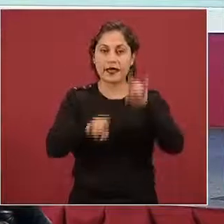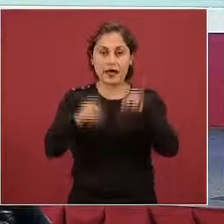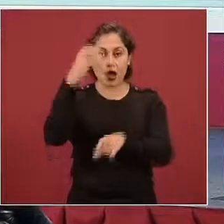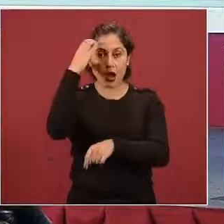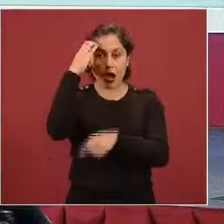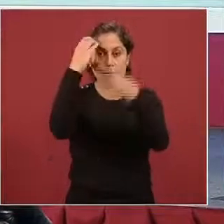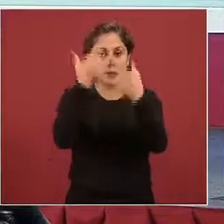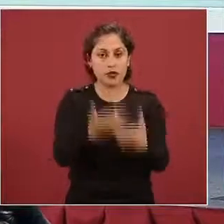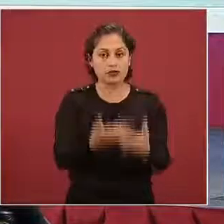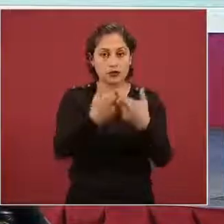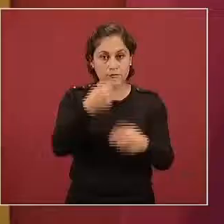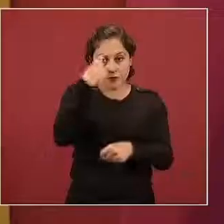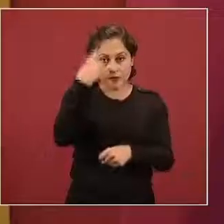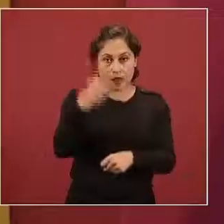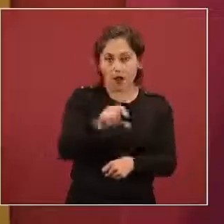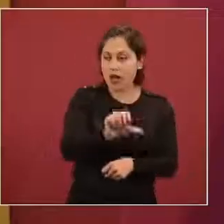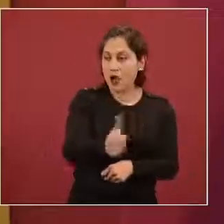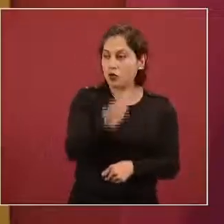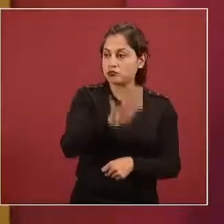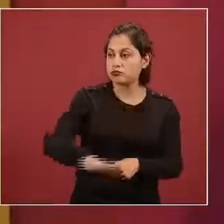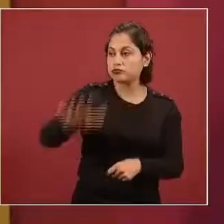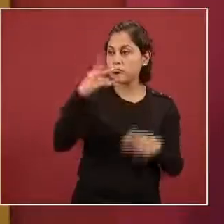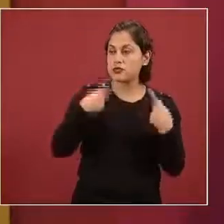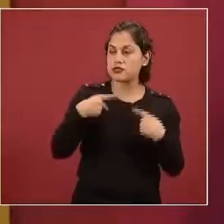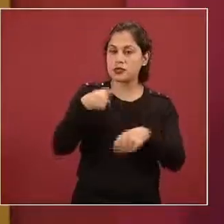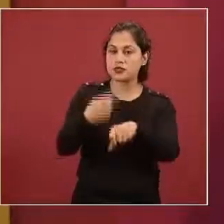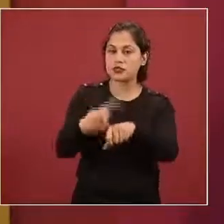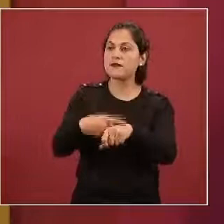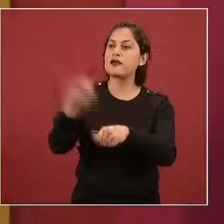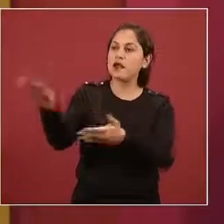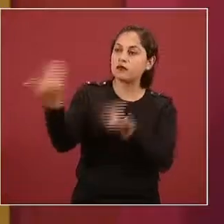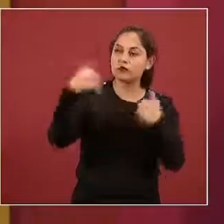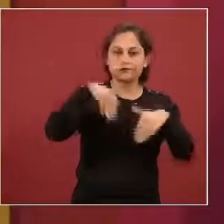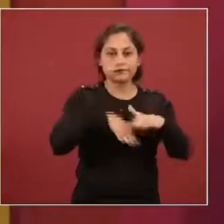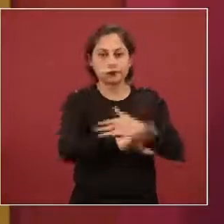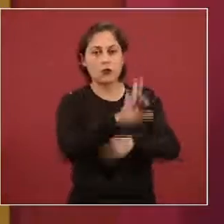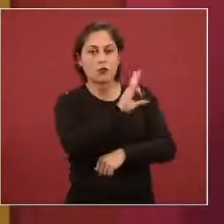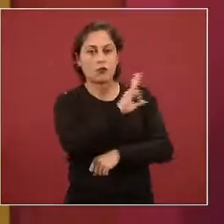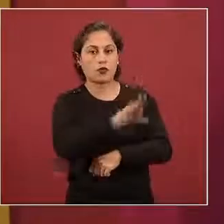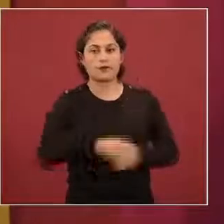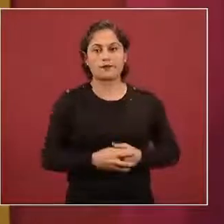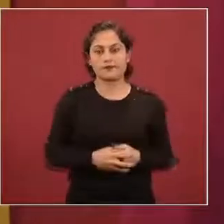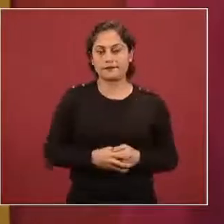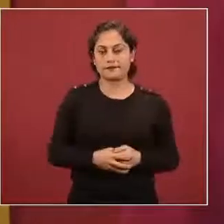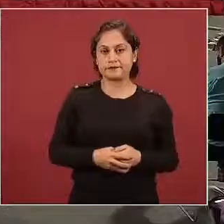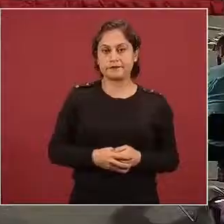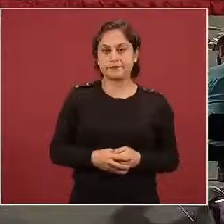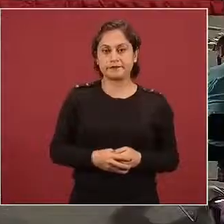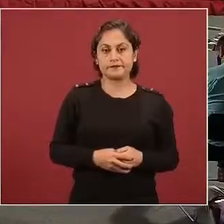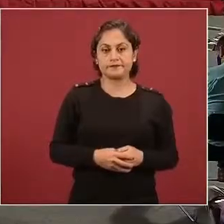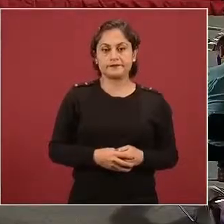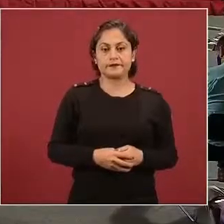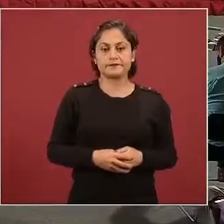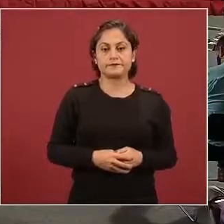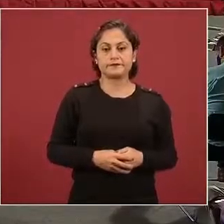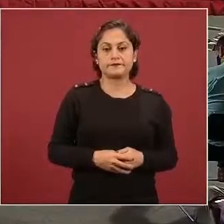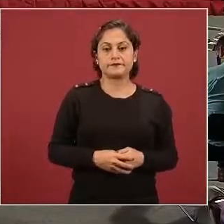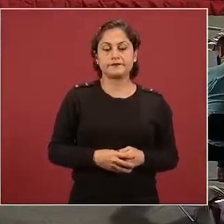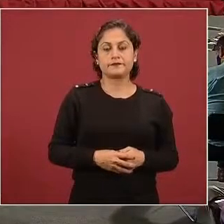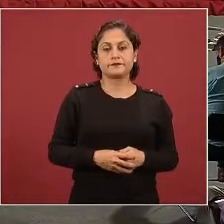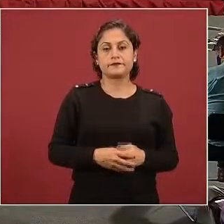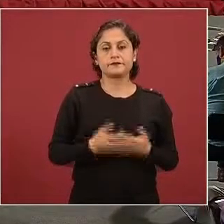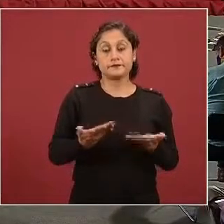que nadie se quede sin la posibilidad de ser atendida o atendido si así lo requiriera. Conforme